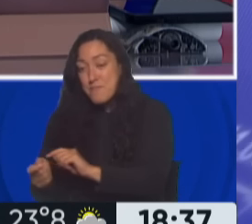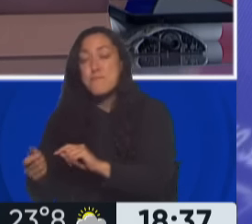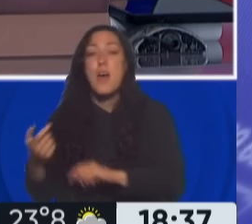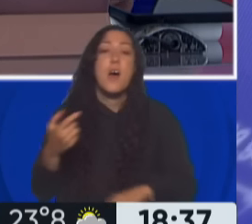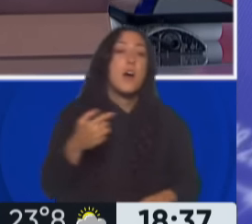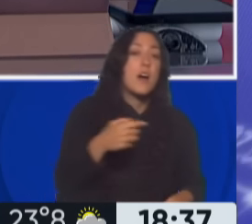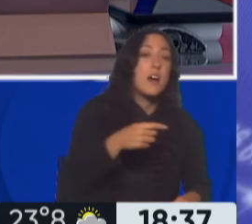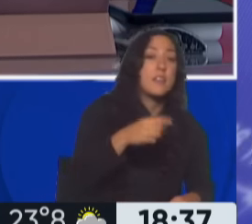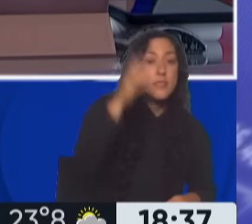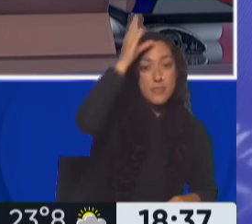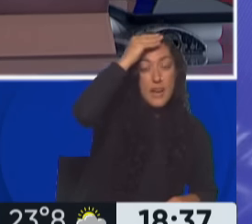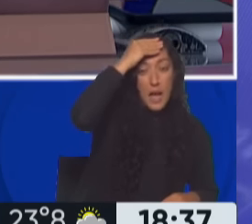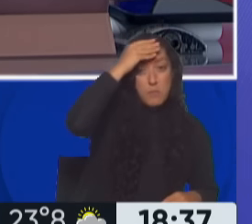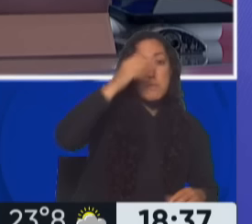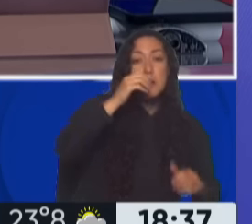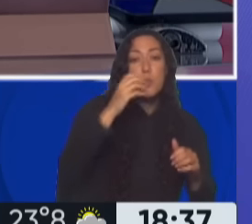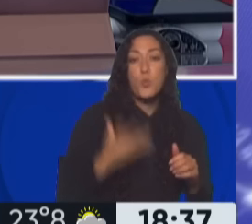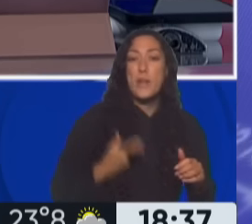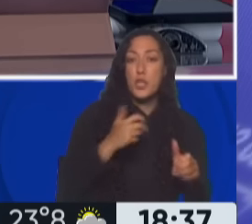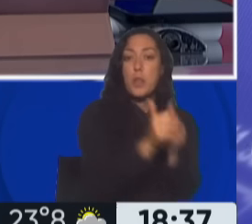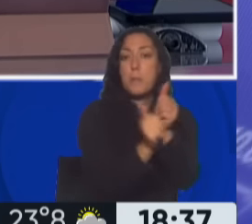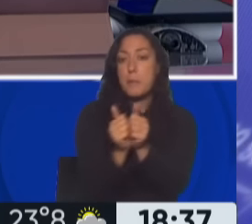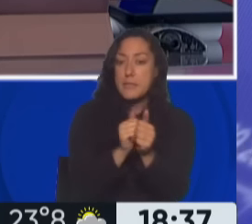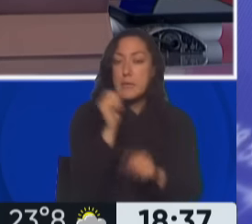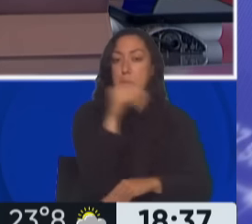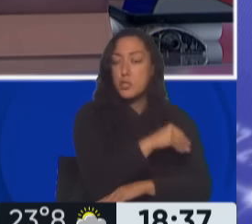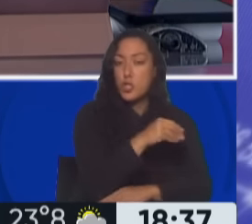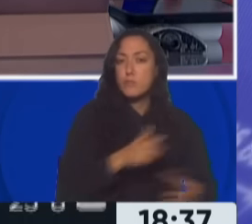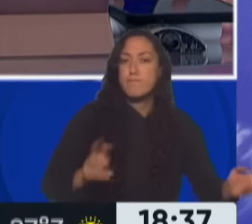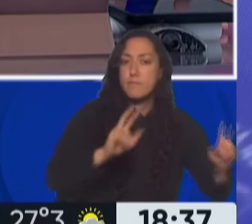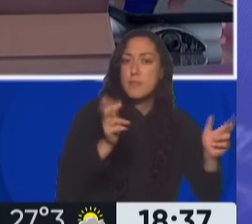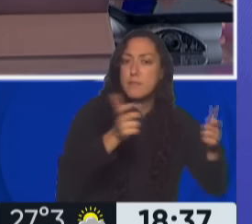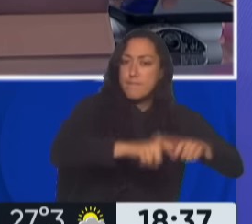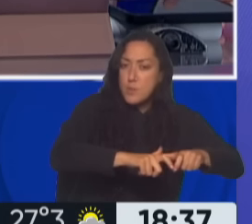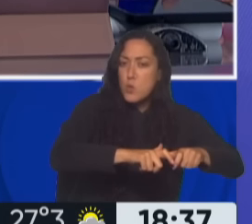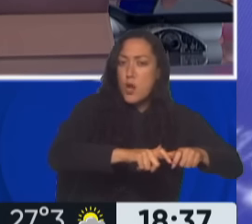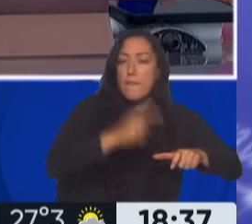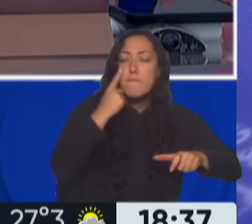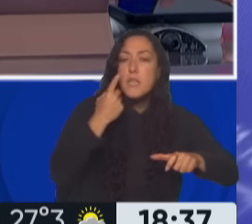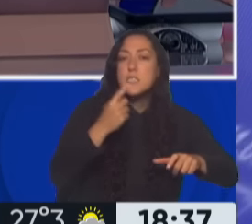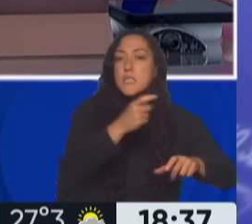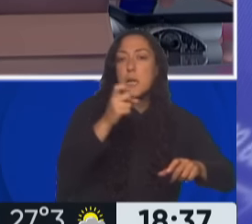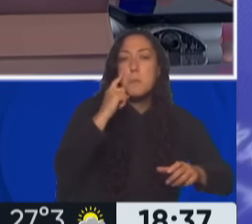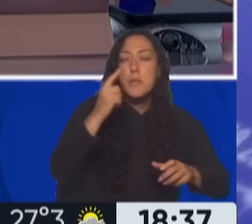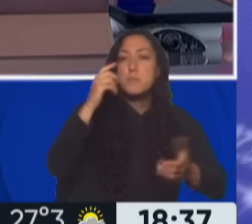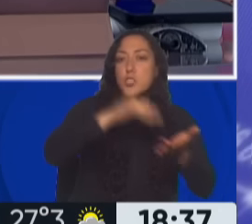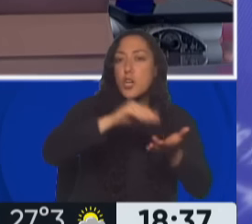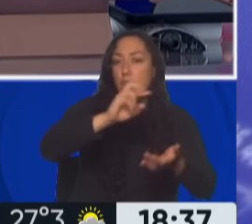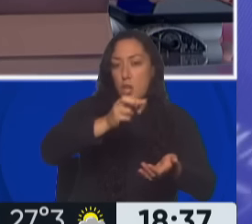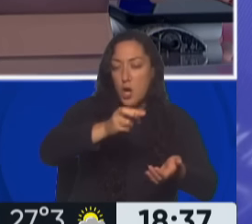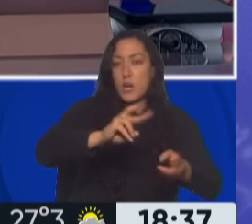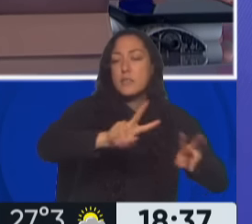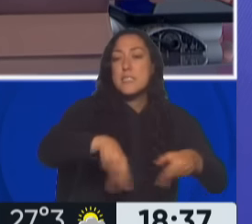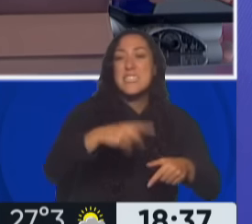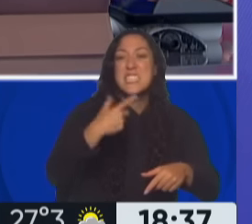dicen que van a invertir con 100.000 millones de dólares. Recordemos que era Chevron quien era la única empresa petrolera